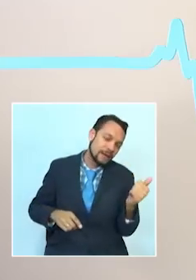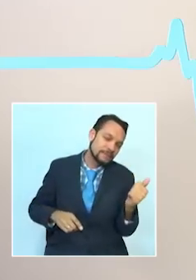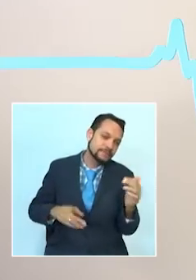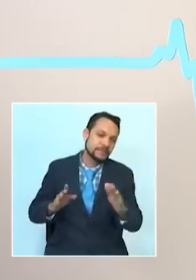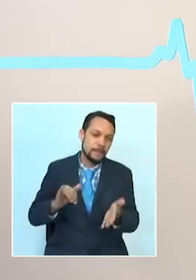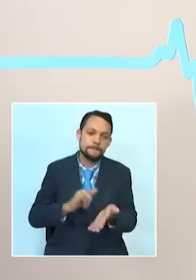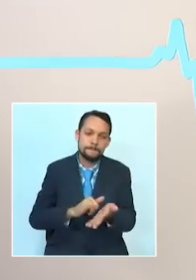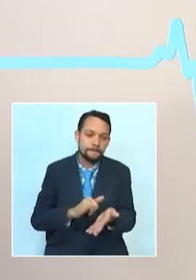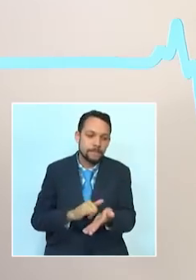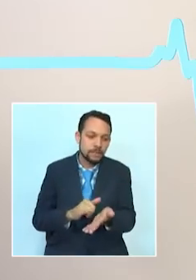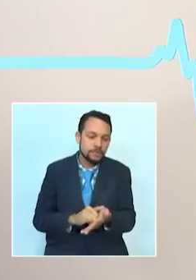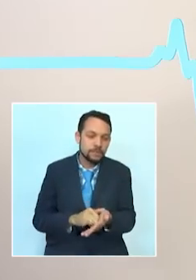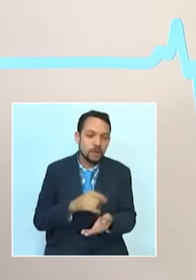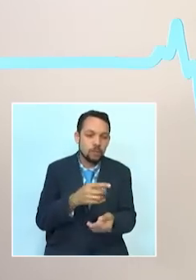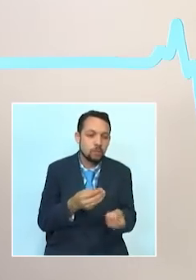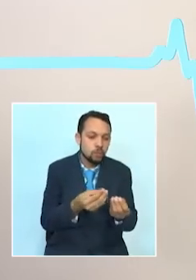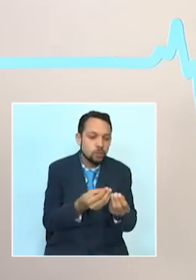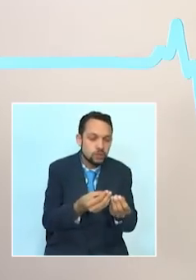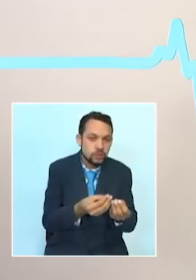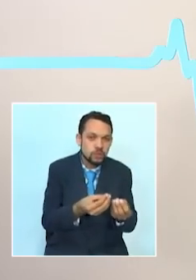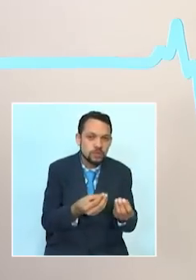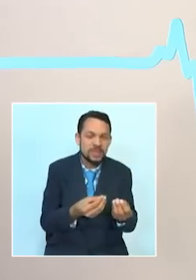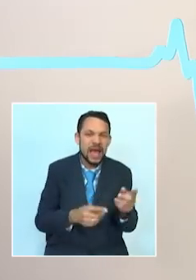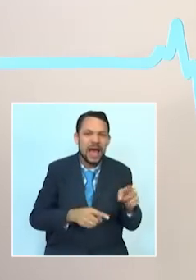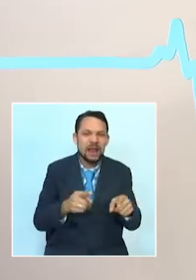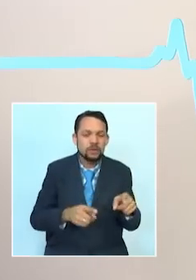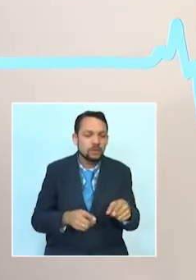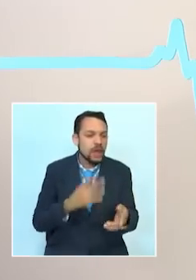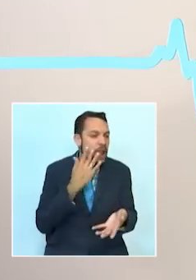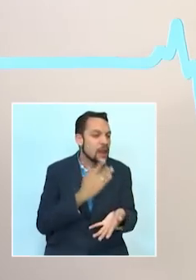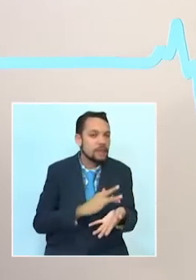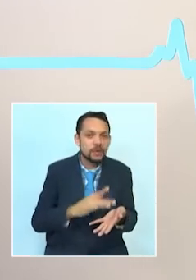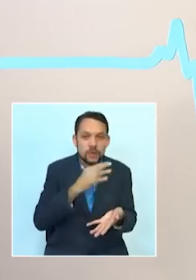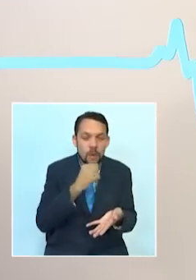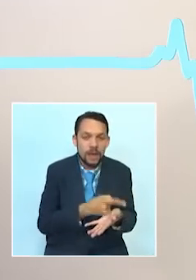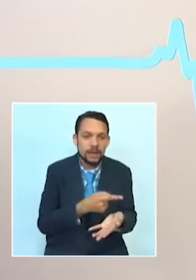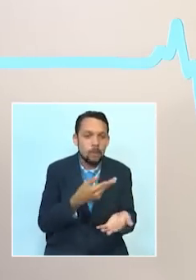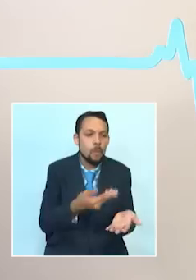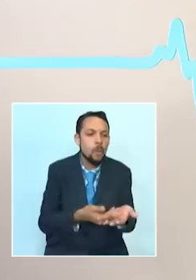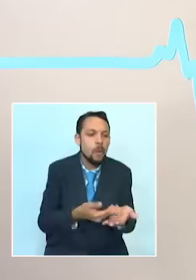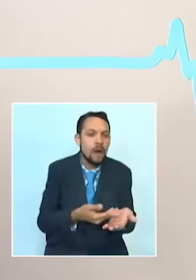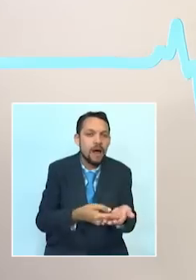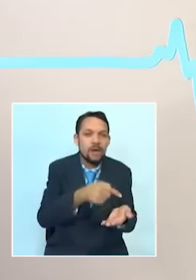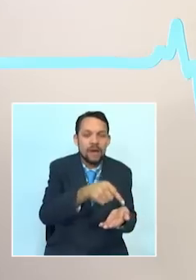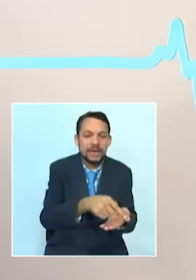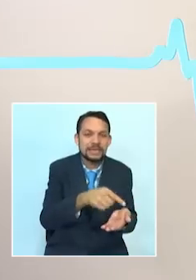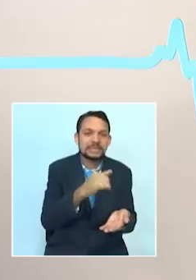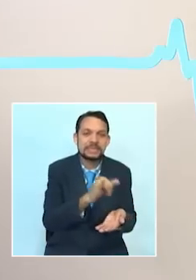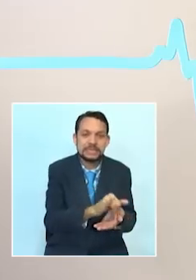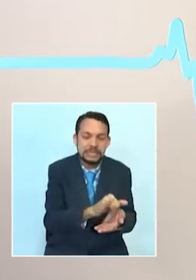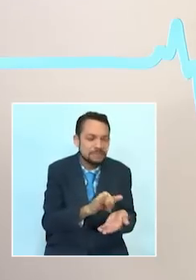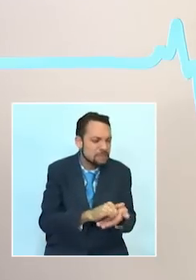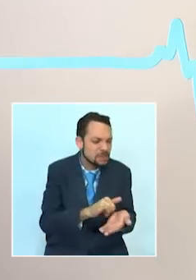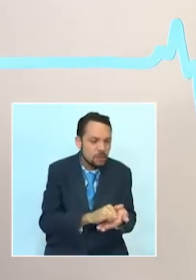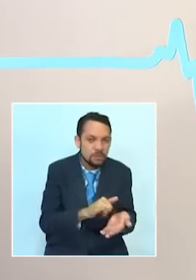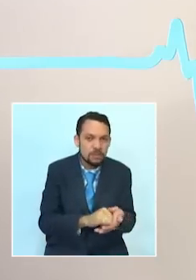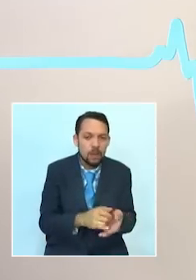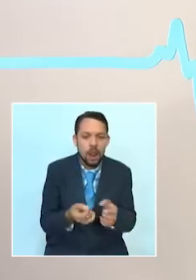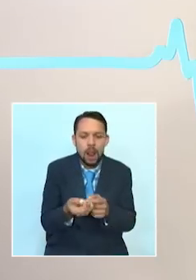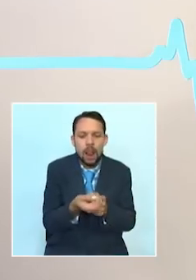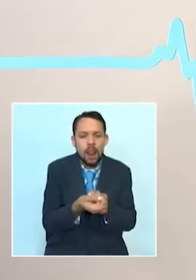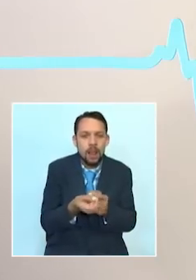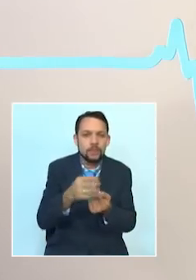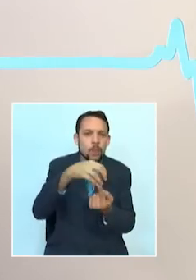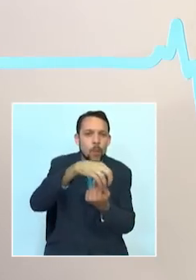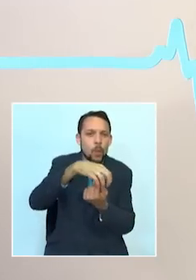como si usted tuviera un caldo de cultivo de bacterias ahí porque eso se humedece y usted muchas veces puede pasar todo un día con esto aparte de